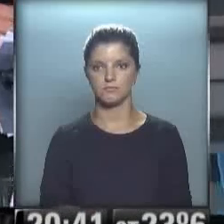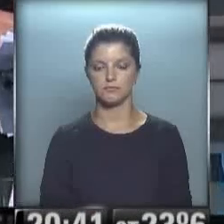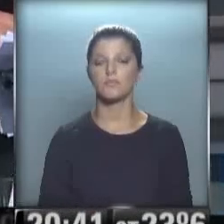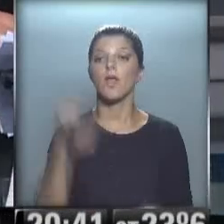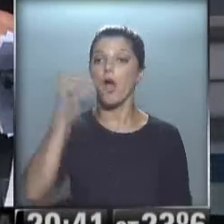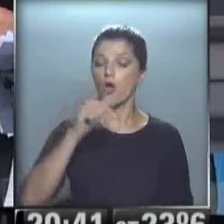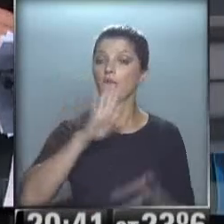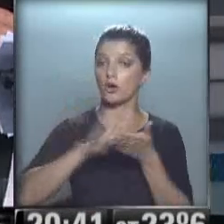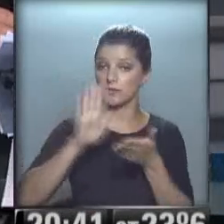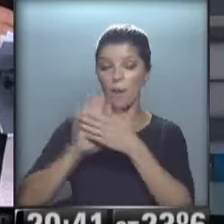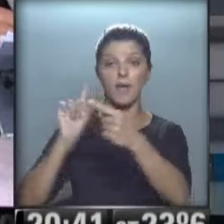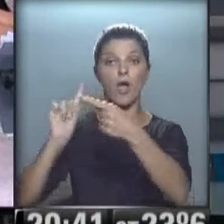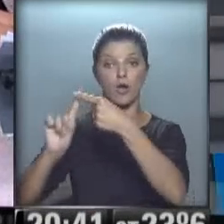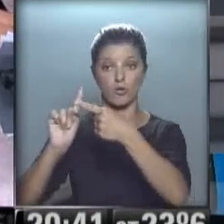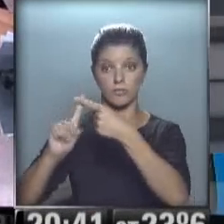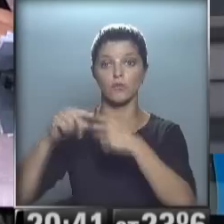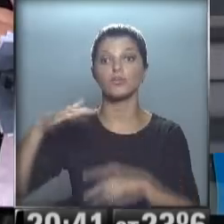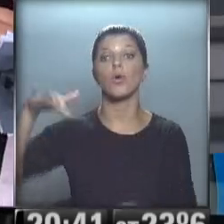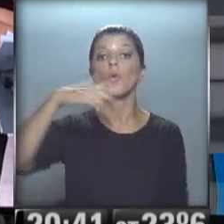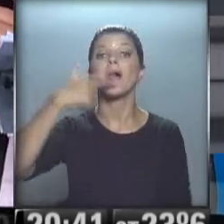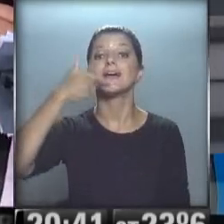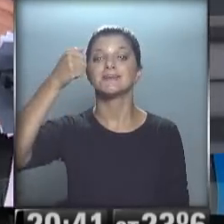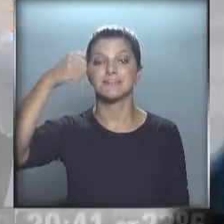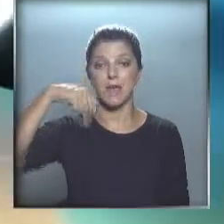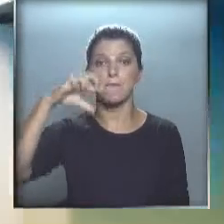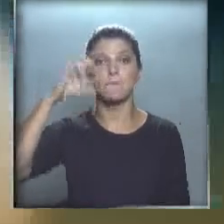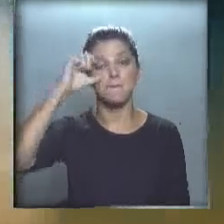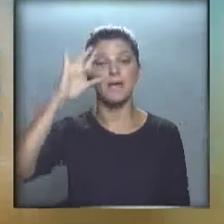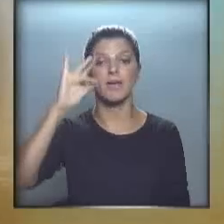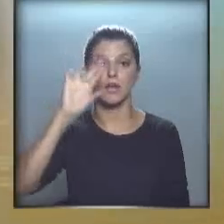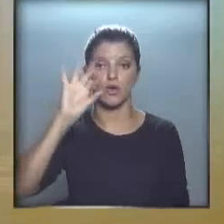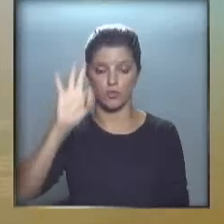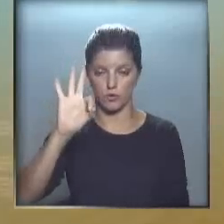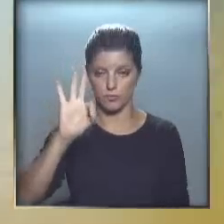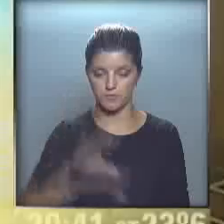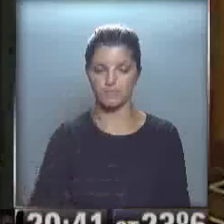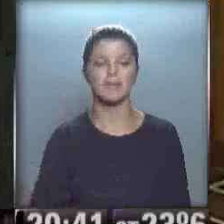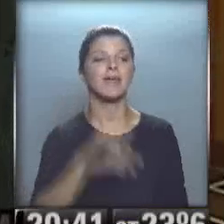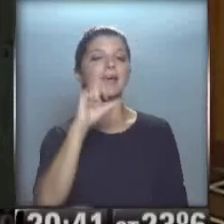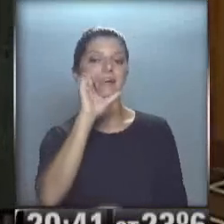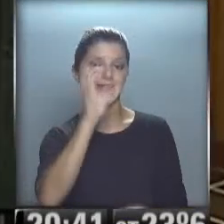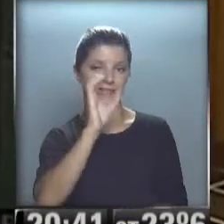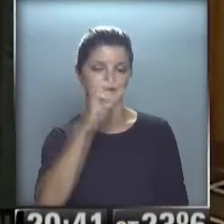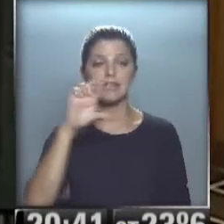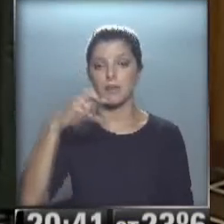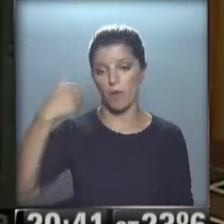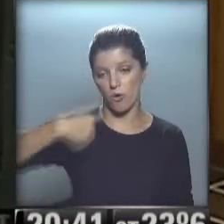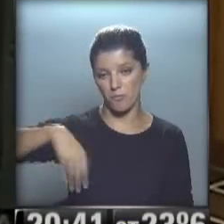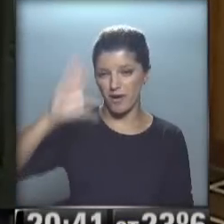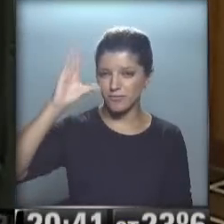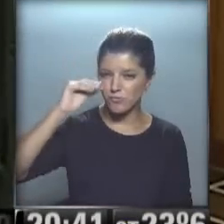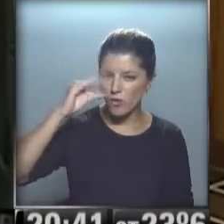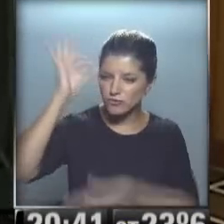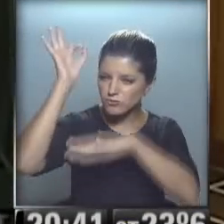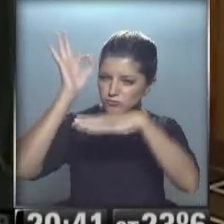Tomamos una vez más contacto con San Pedro. Laura Mayocchi, adelante. Cecilia, Pablo, lentamente cae la noche aquí en la